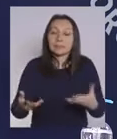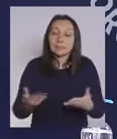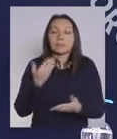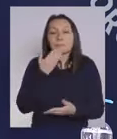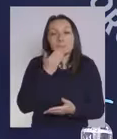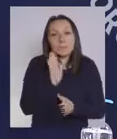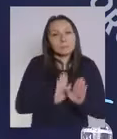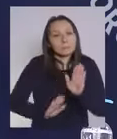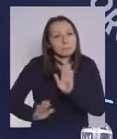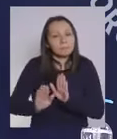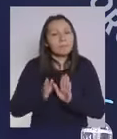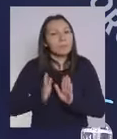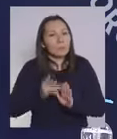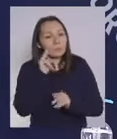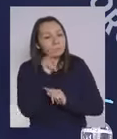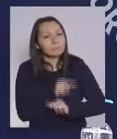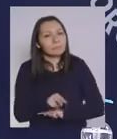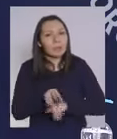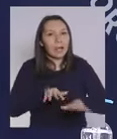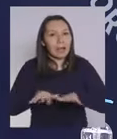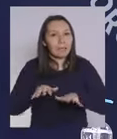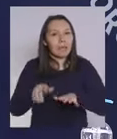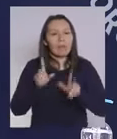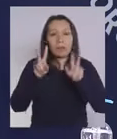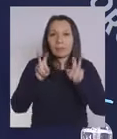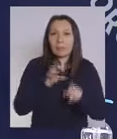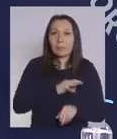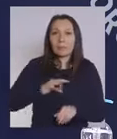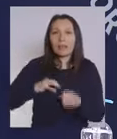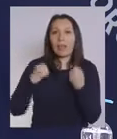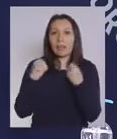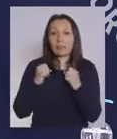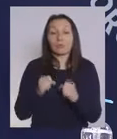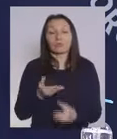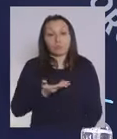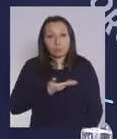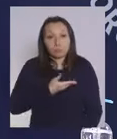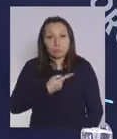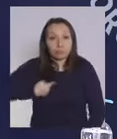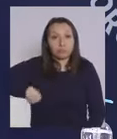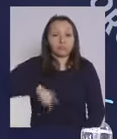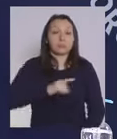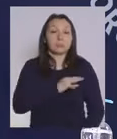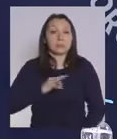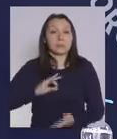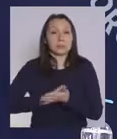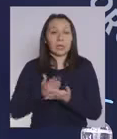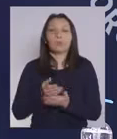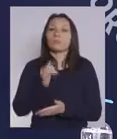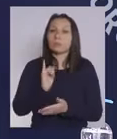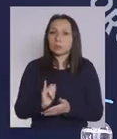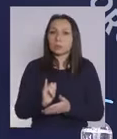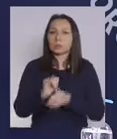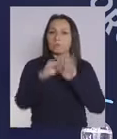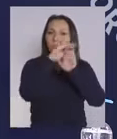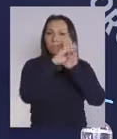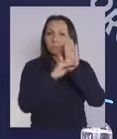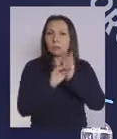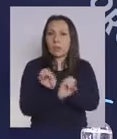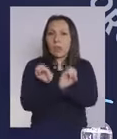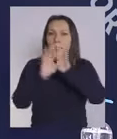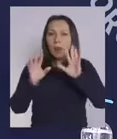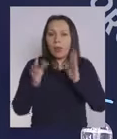prudente seguir mirando esta actividad desde el punto de vista del Ministerio del Deporte. Como Ministerio de Salud, nosotros sí tenemos que tener lineamientos claros